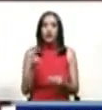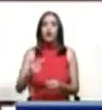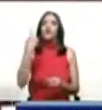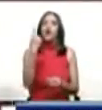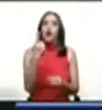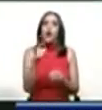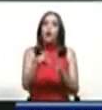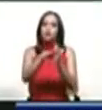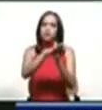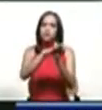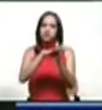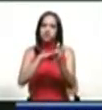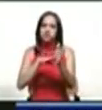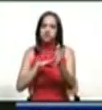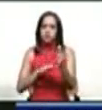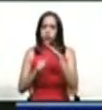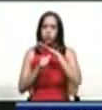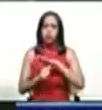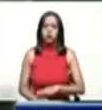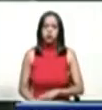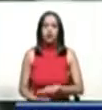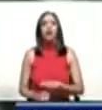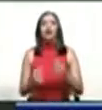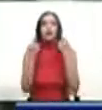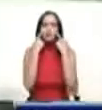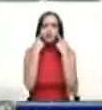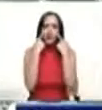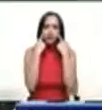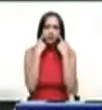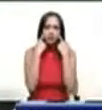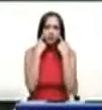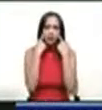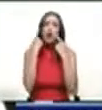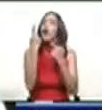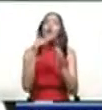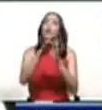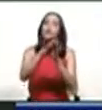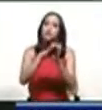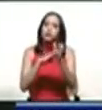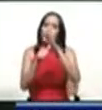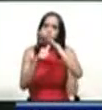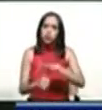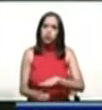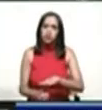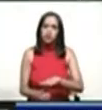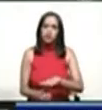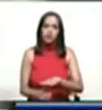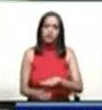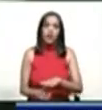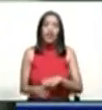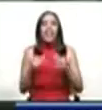retraso criminal. Oiga bien esto, que esto casi nunca se ha dicho. Un retraso criminal en